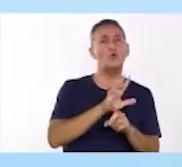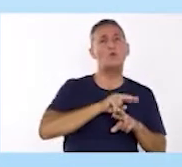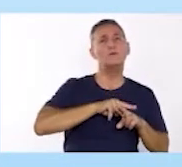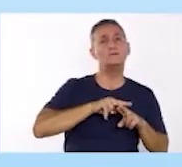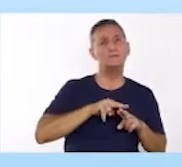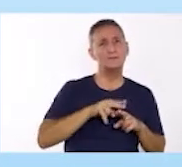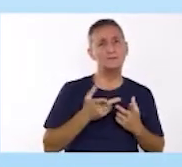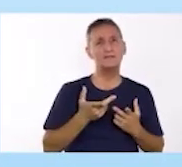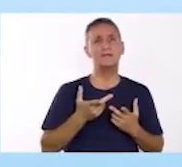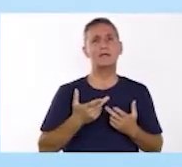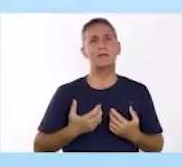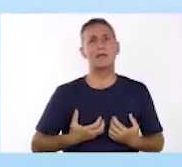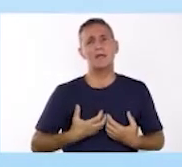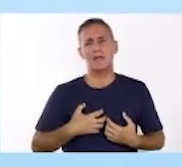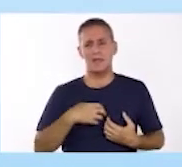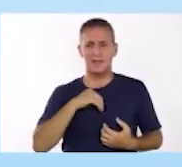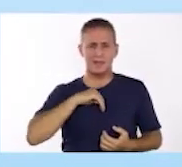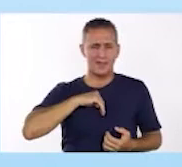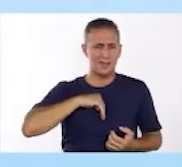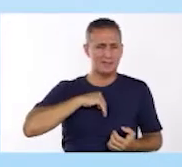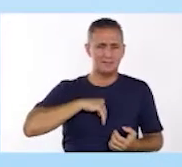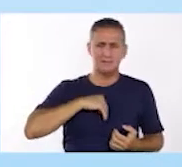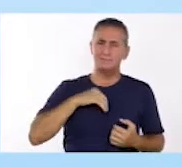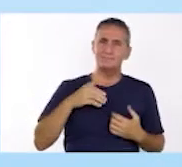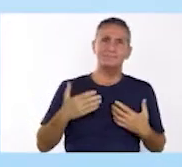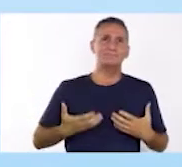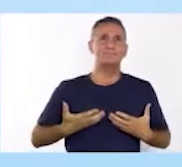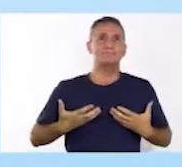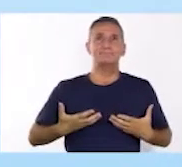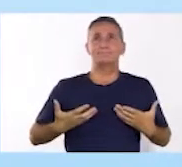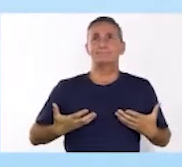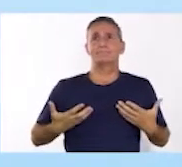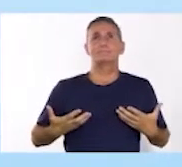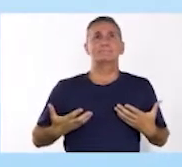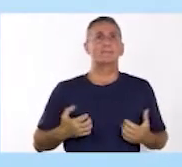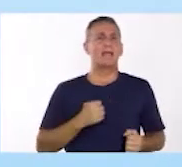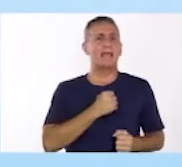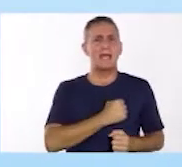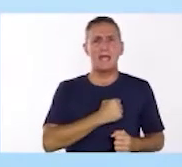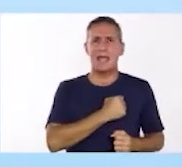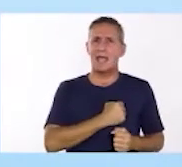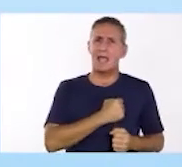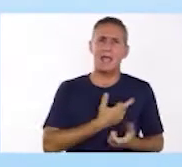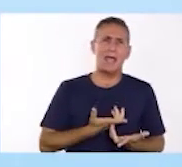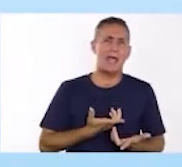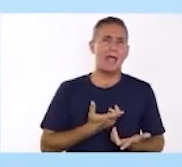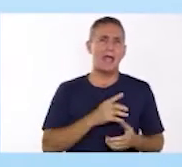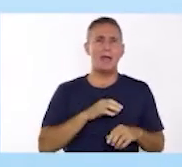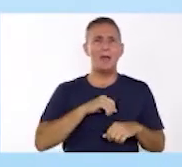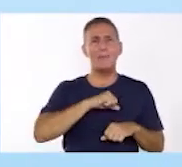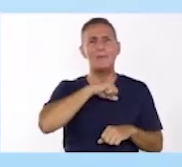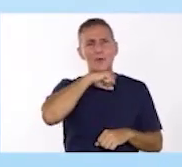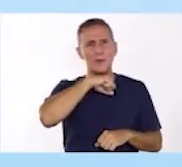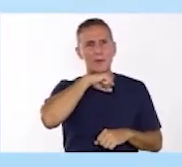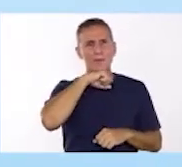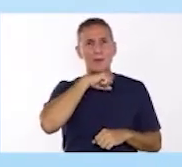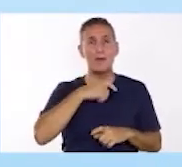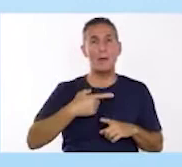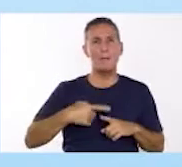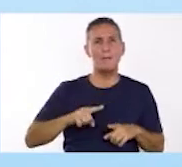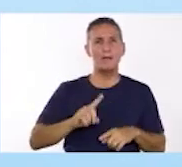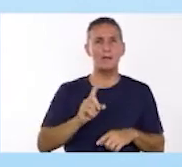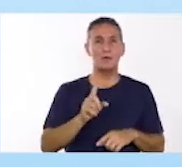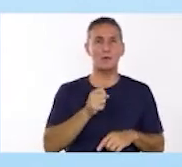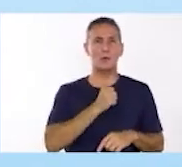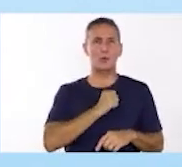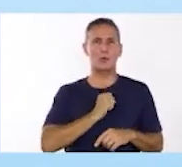se encuentra conmocionada, claro, al ver a su hijo así, ese amor de madre, pero no quiere